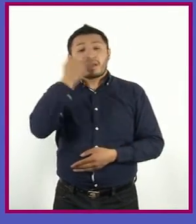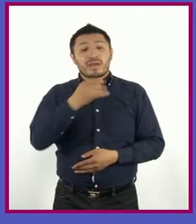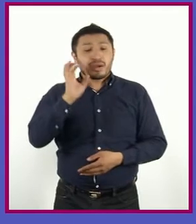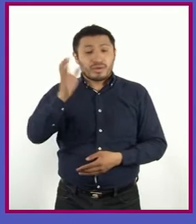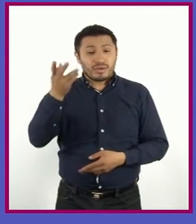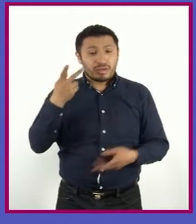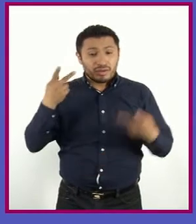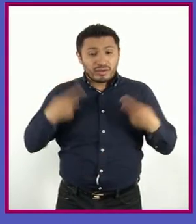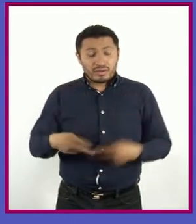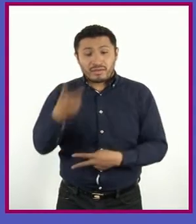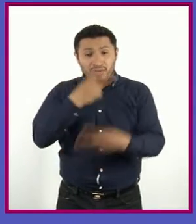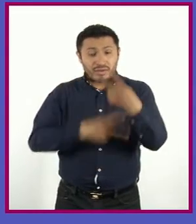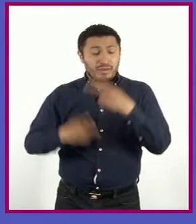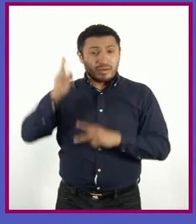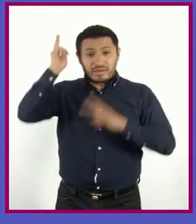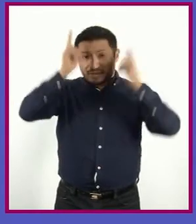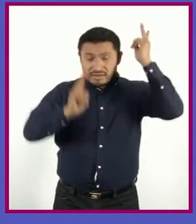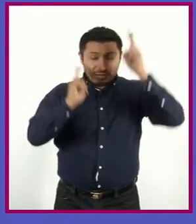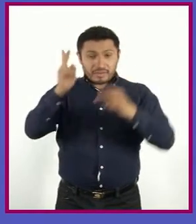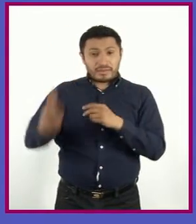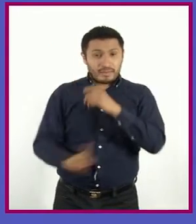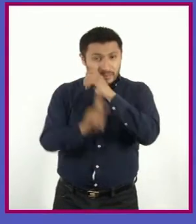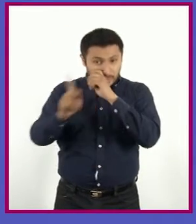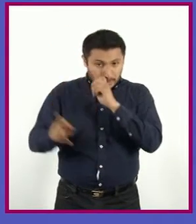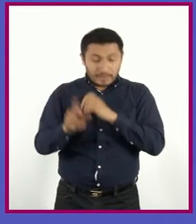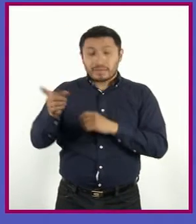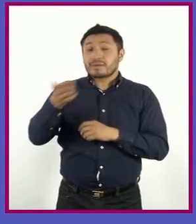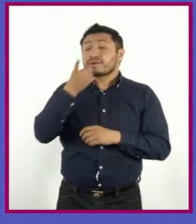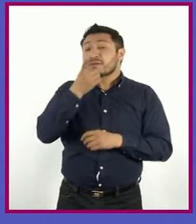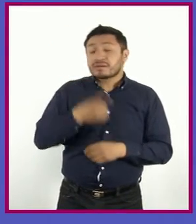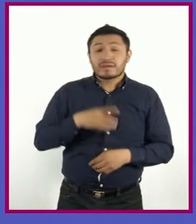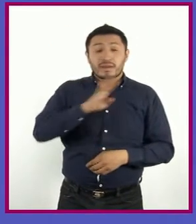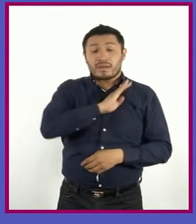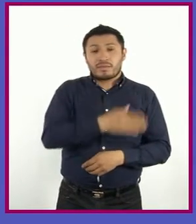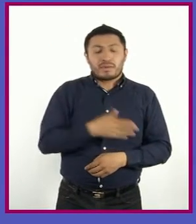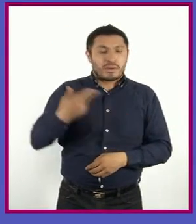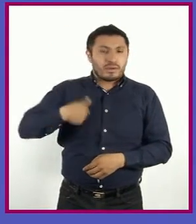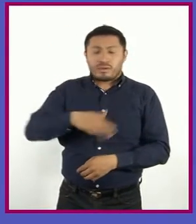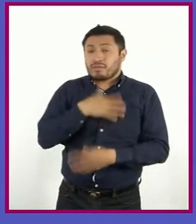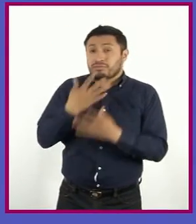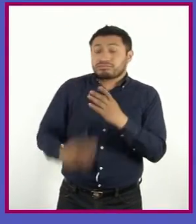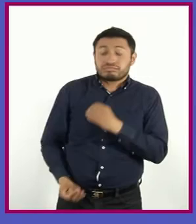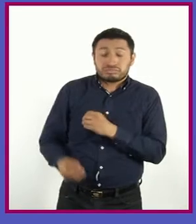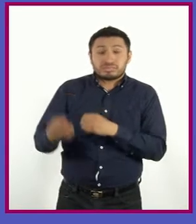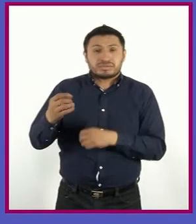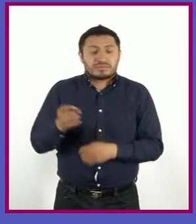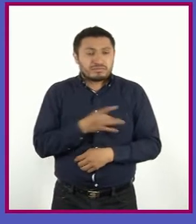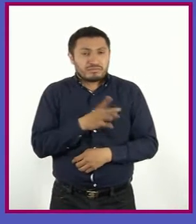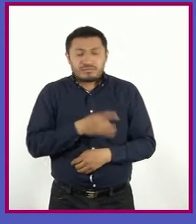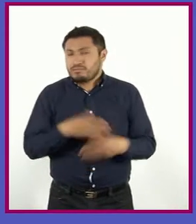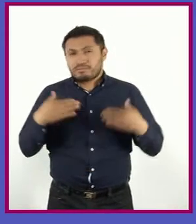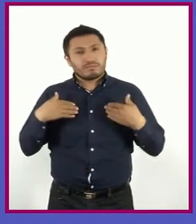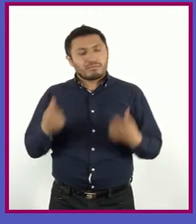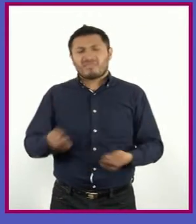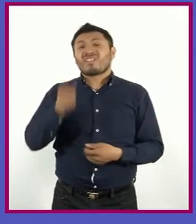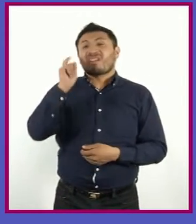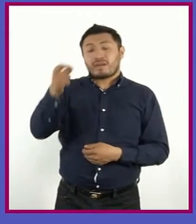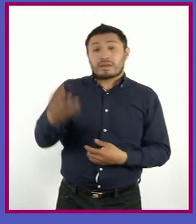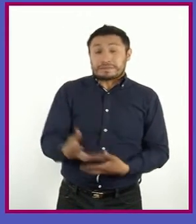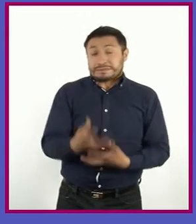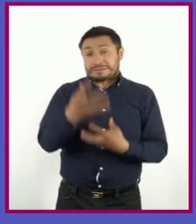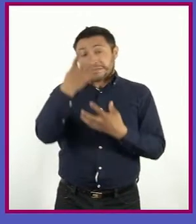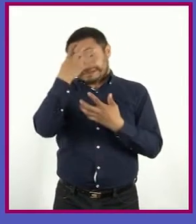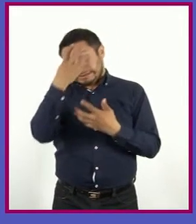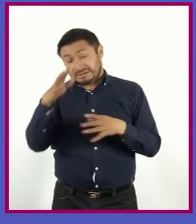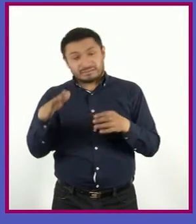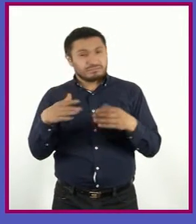pueblo. Si alguien nos hablaba en español, nos asustábamos, porque no entendíamos lo que decían. Nos daba vergüenza también